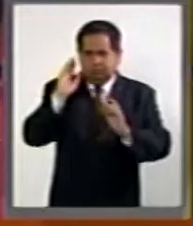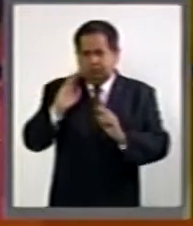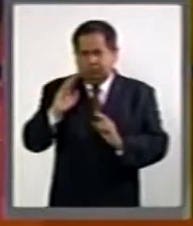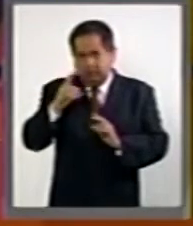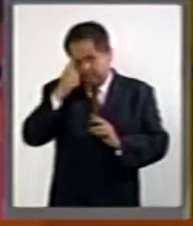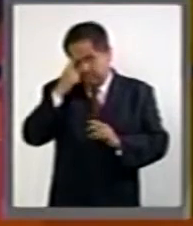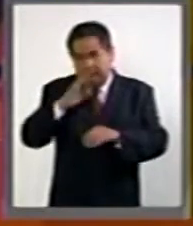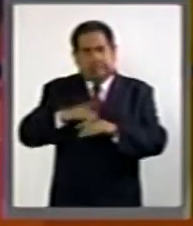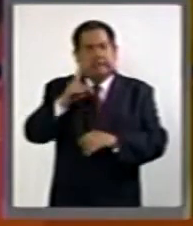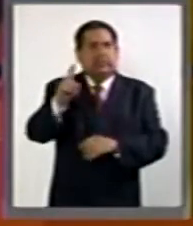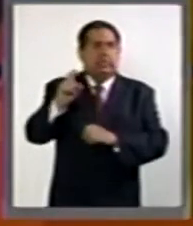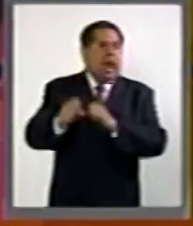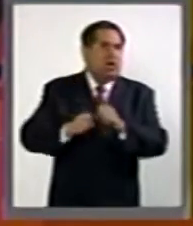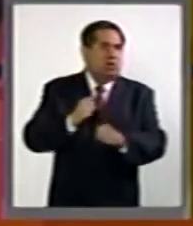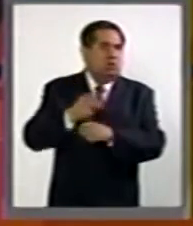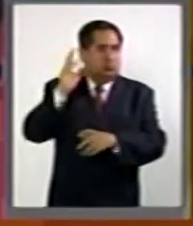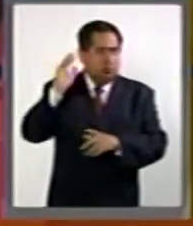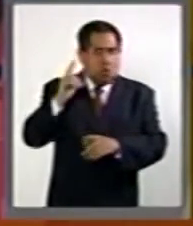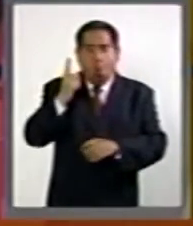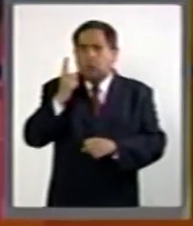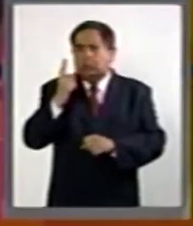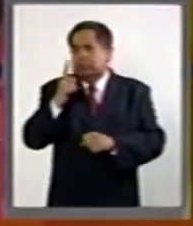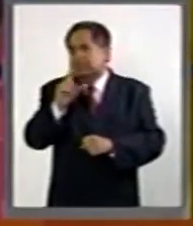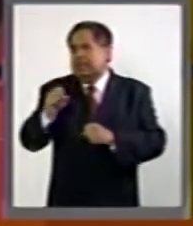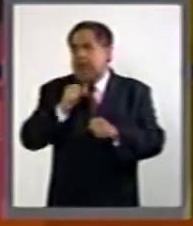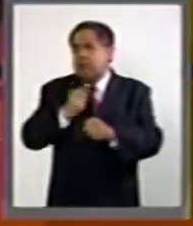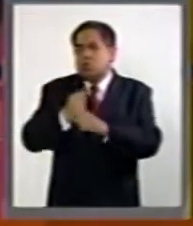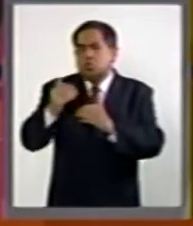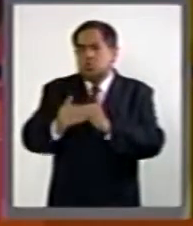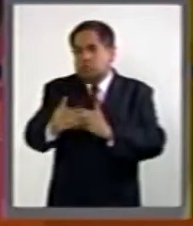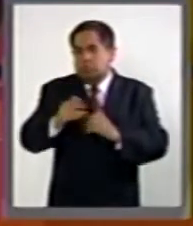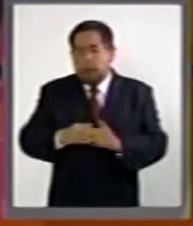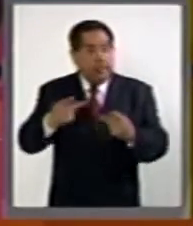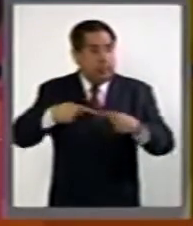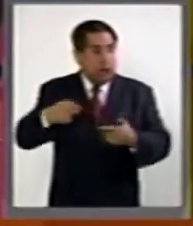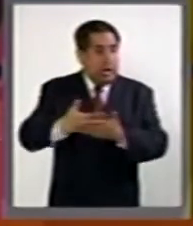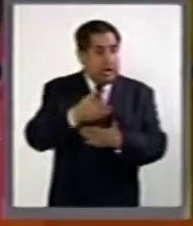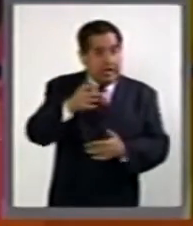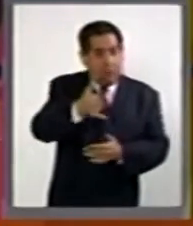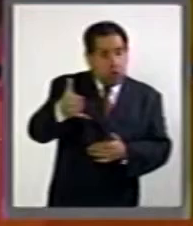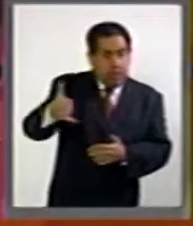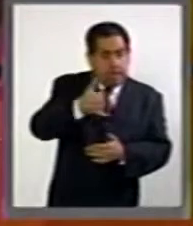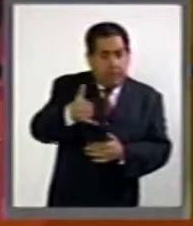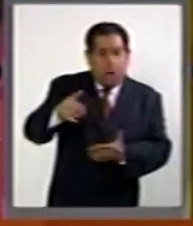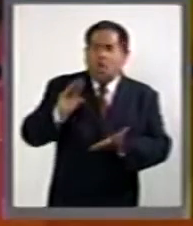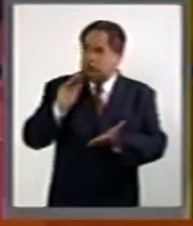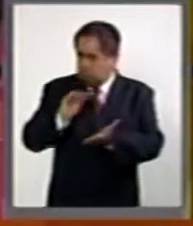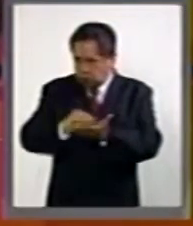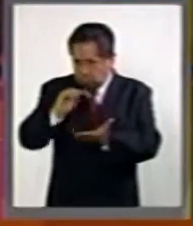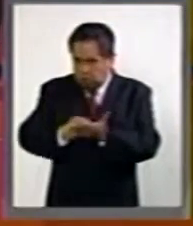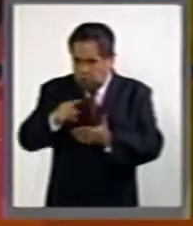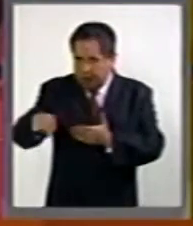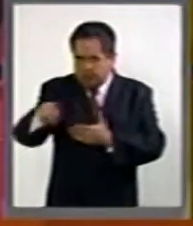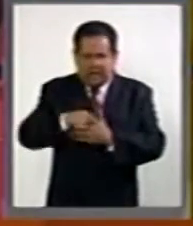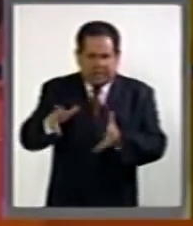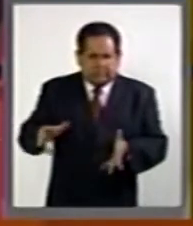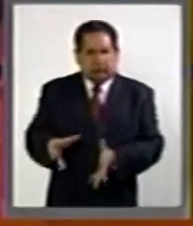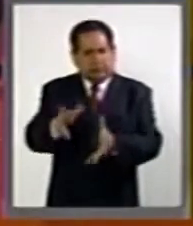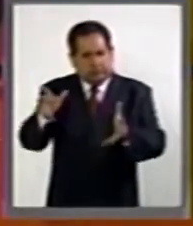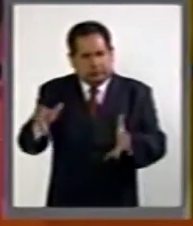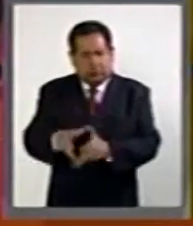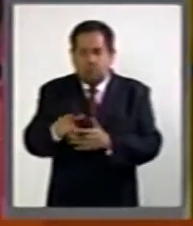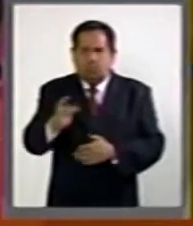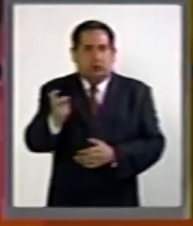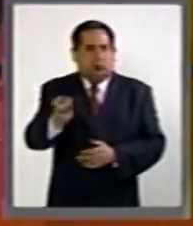centuria, más de un siglo, y la gente de Yautepec todavía impulsa. Y qué